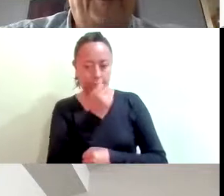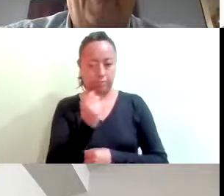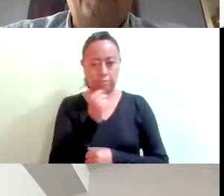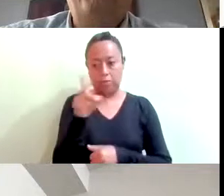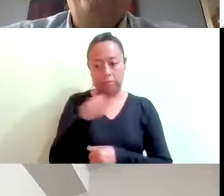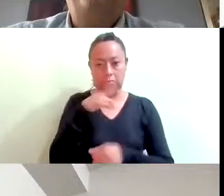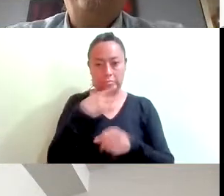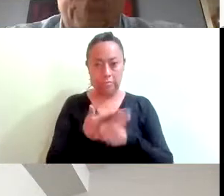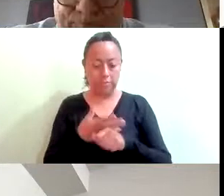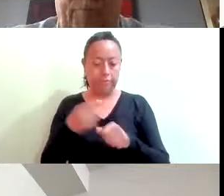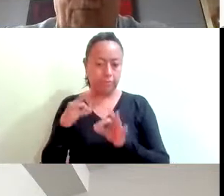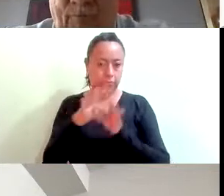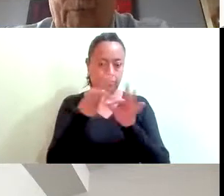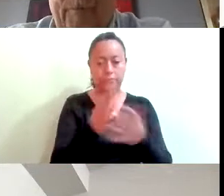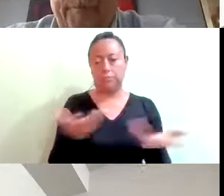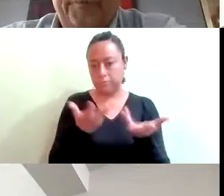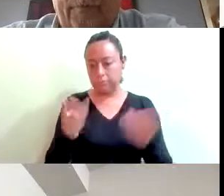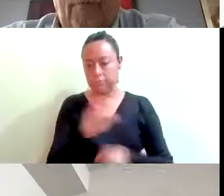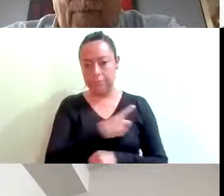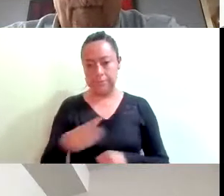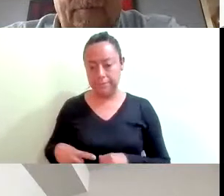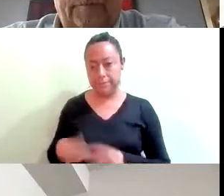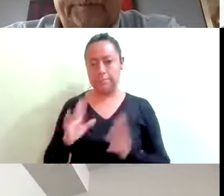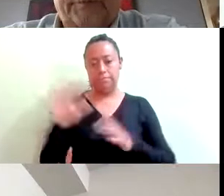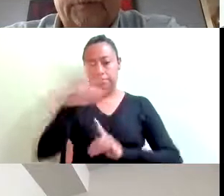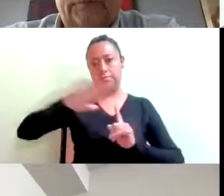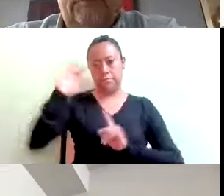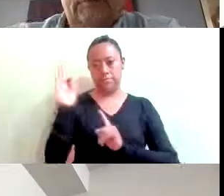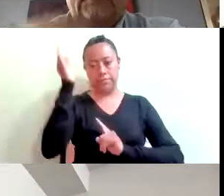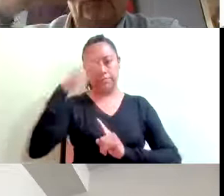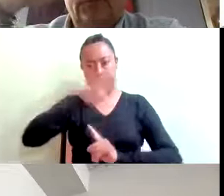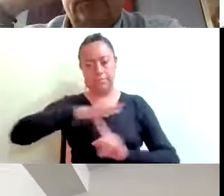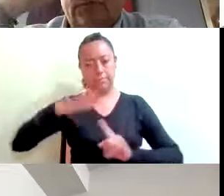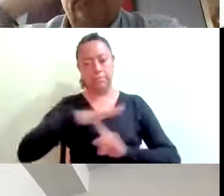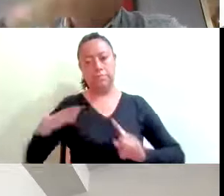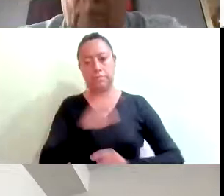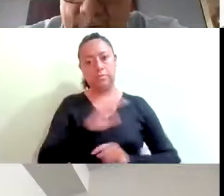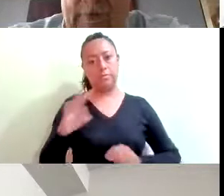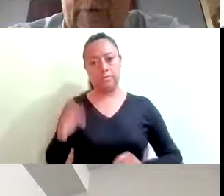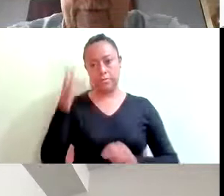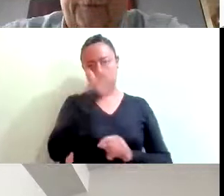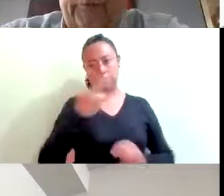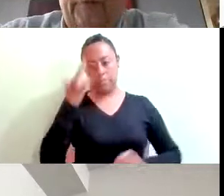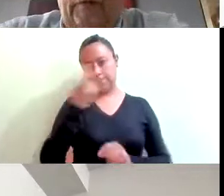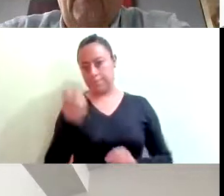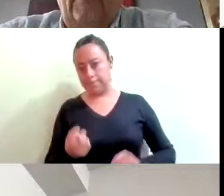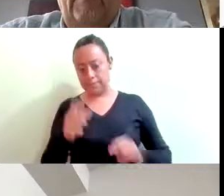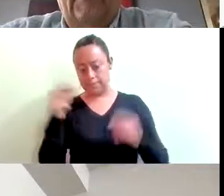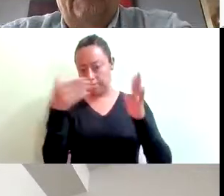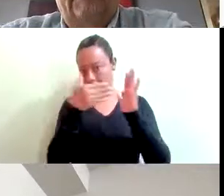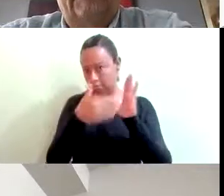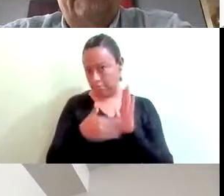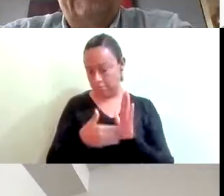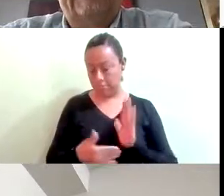respecta al ámbito federal con el local y que se pudiera revisar en esos términos. Porque